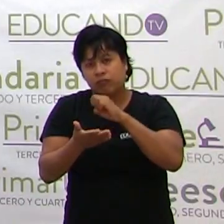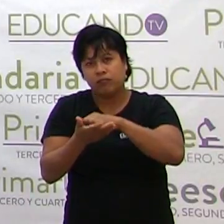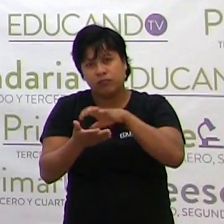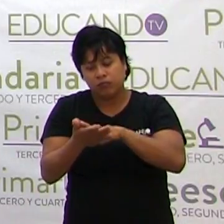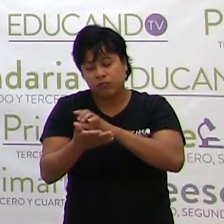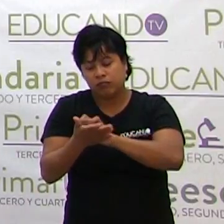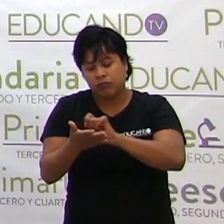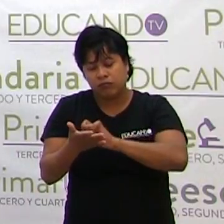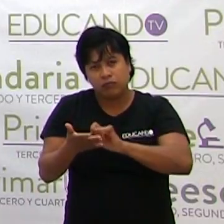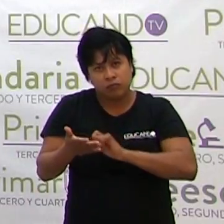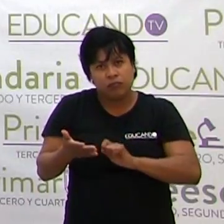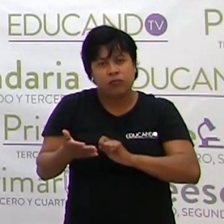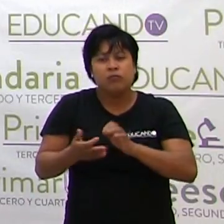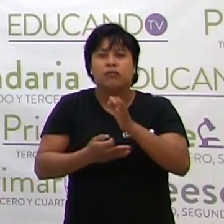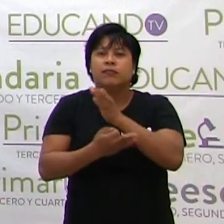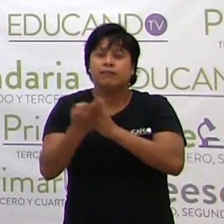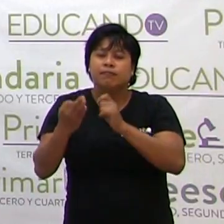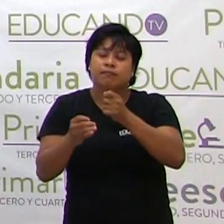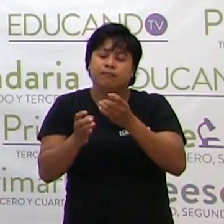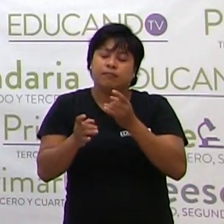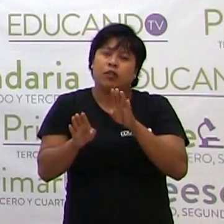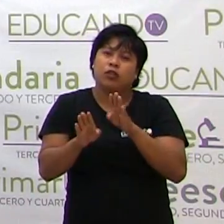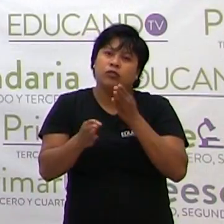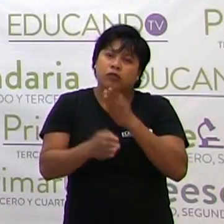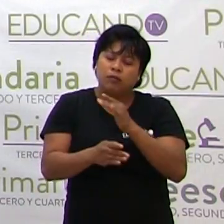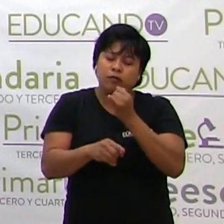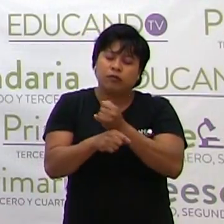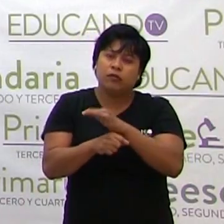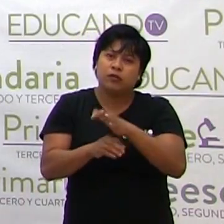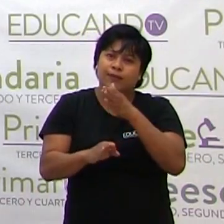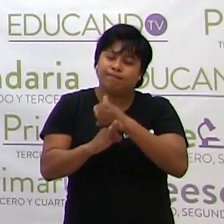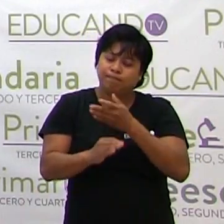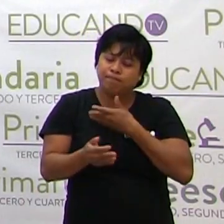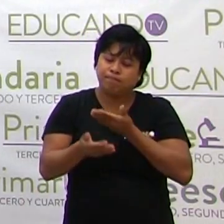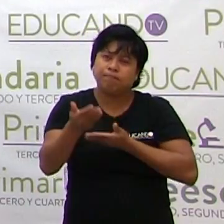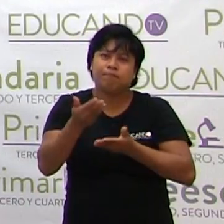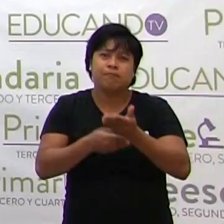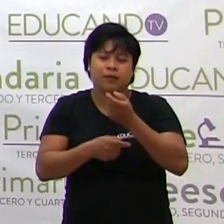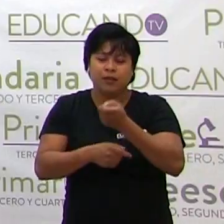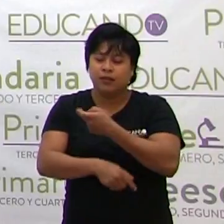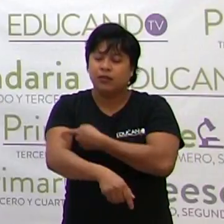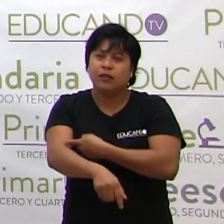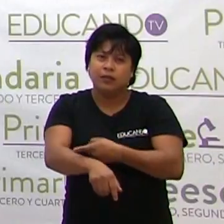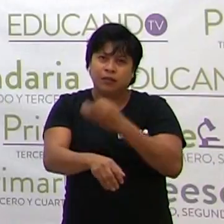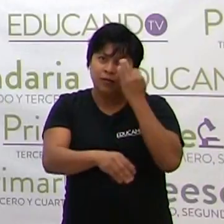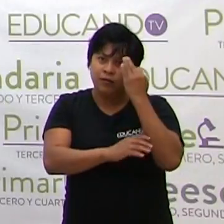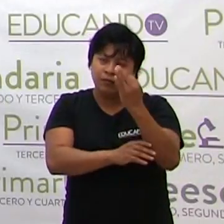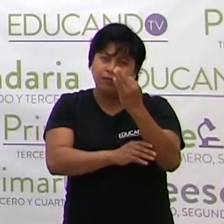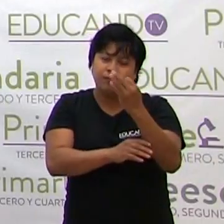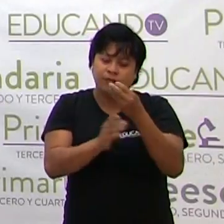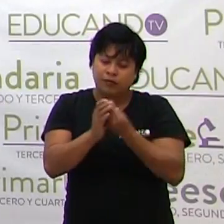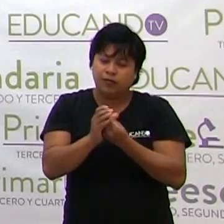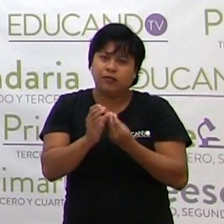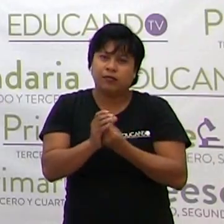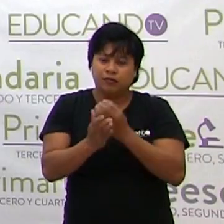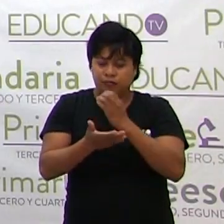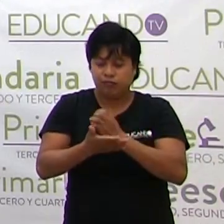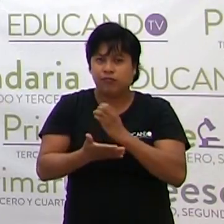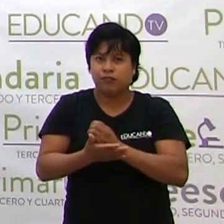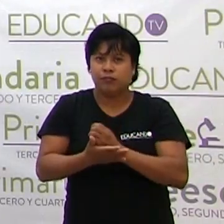y esquematizar toda la información que te vamos a compartir a lo largo de todos estos minutos en tu